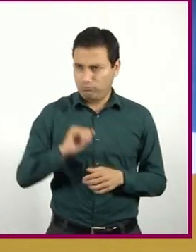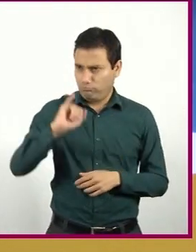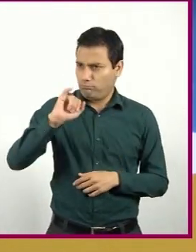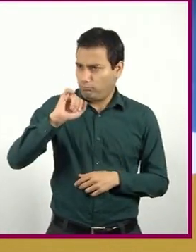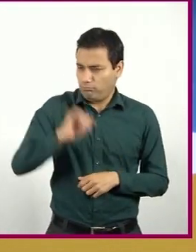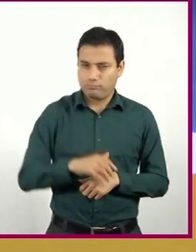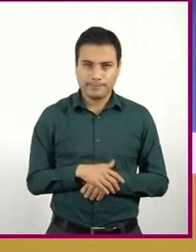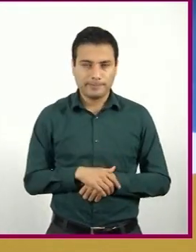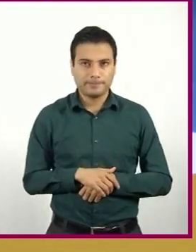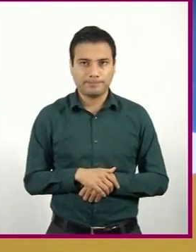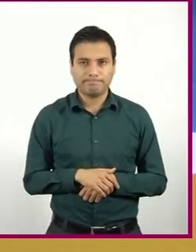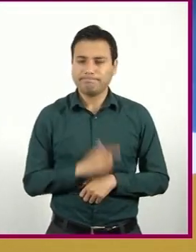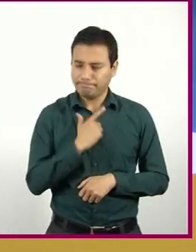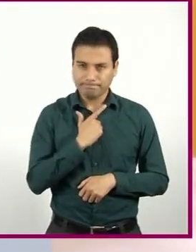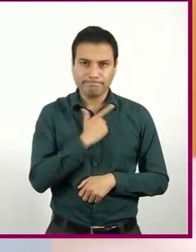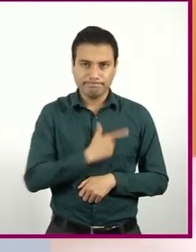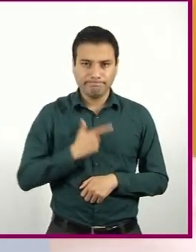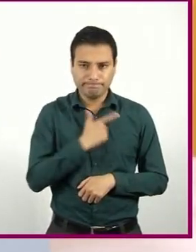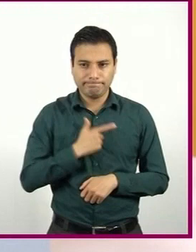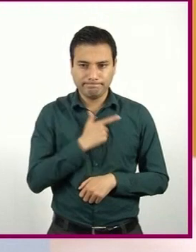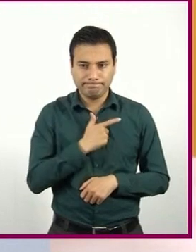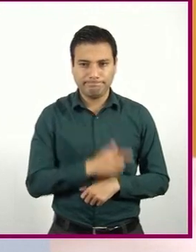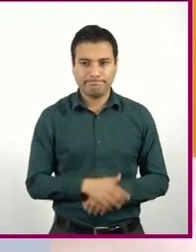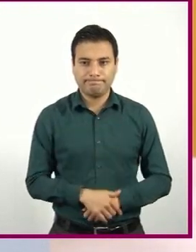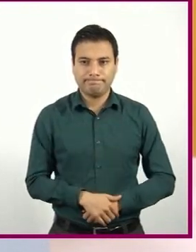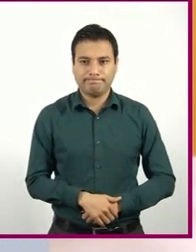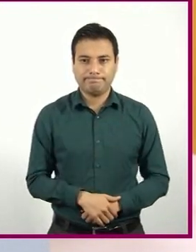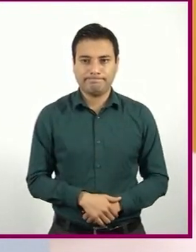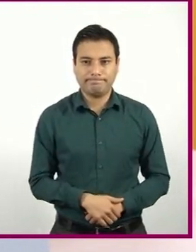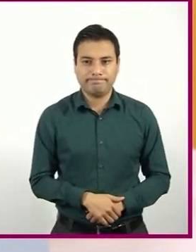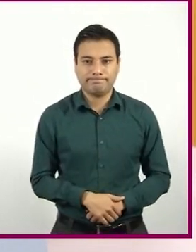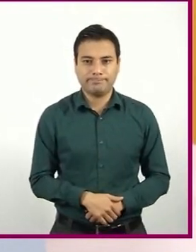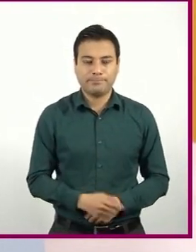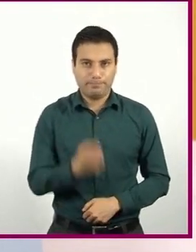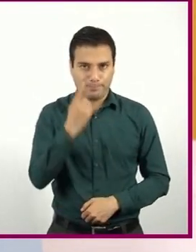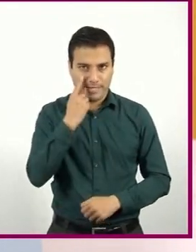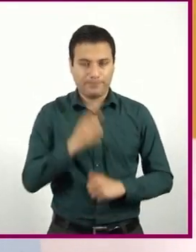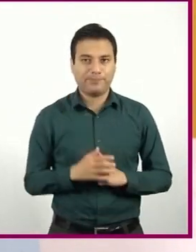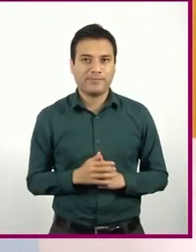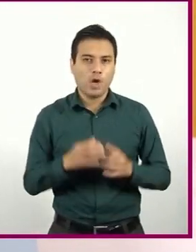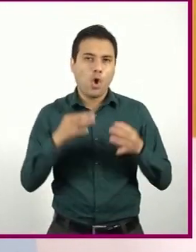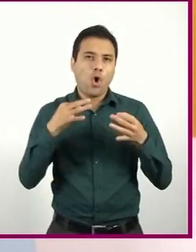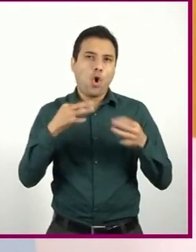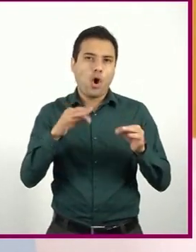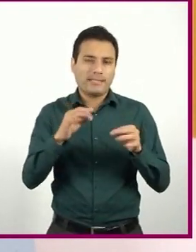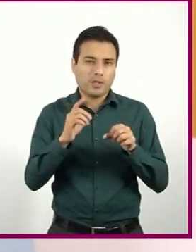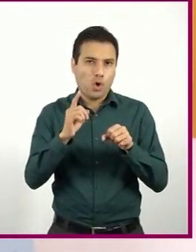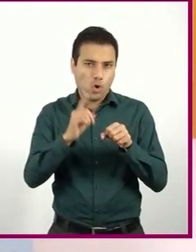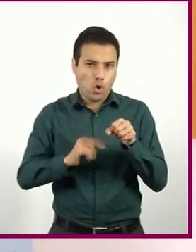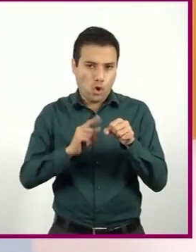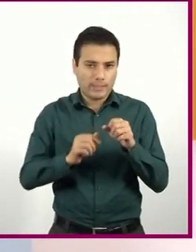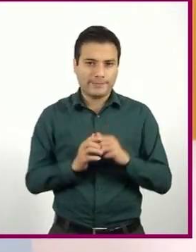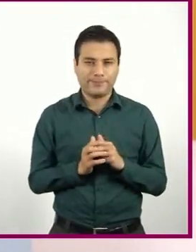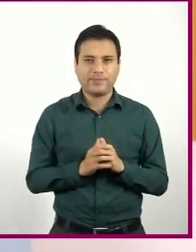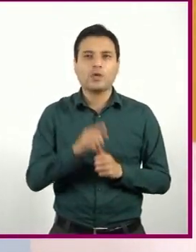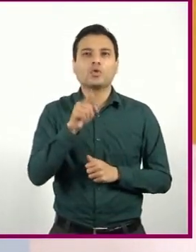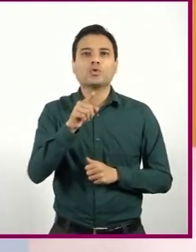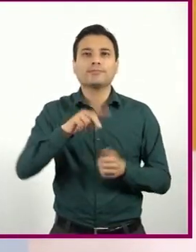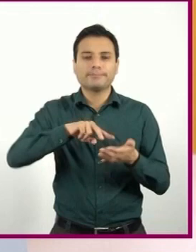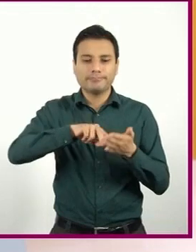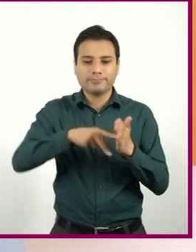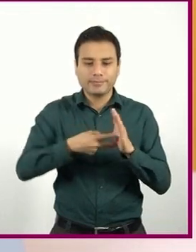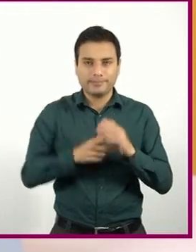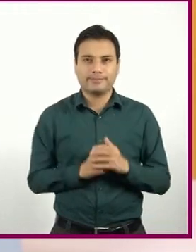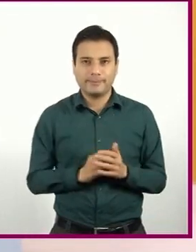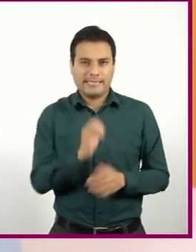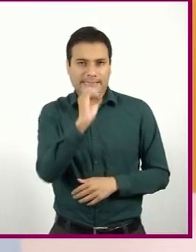supuesto, maestra. Con gusto. En las hojas de colores o reuso vamos a marcar con el compás